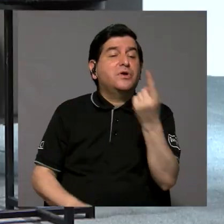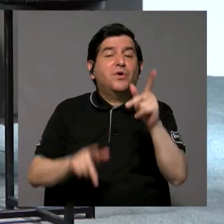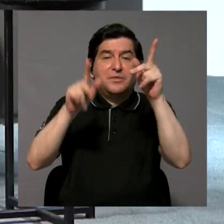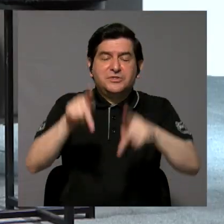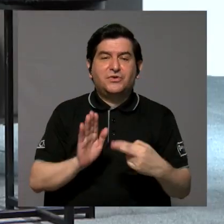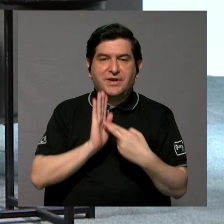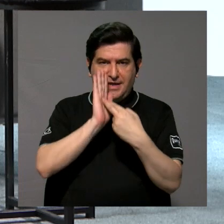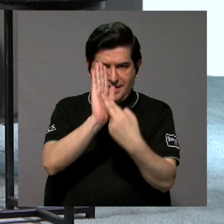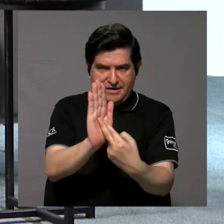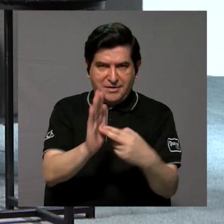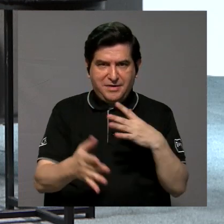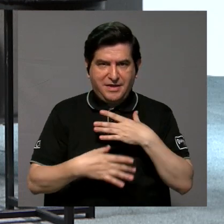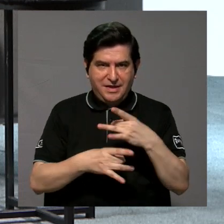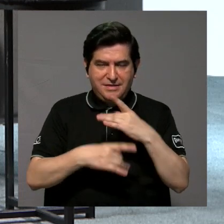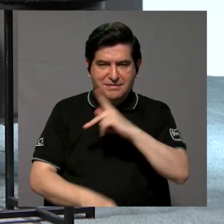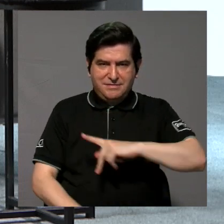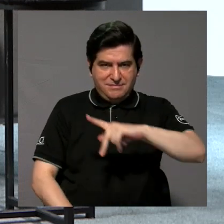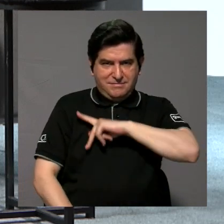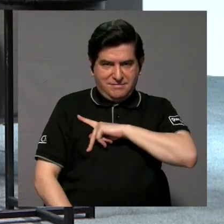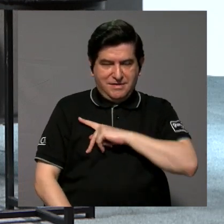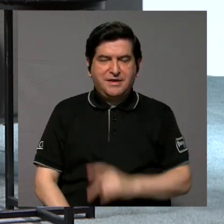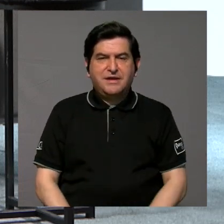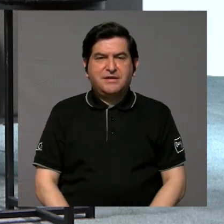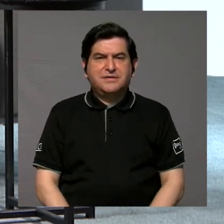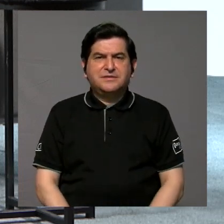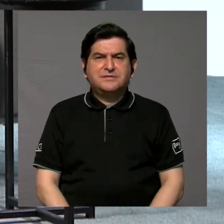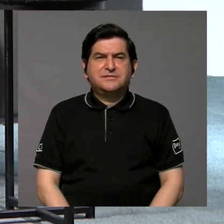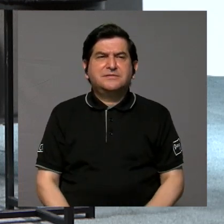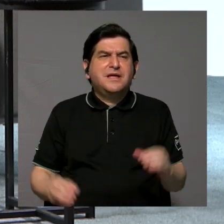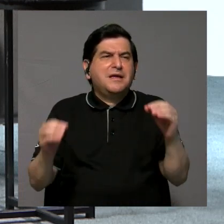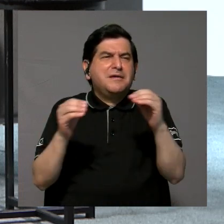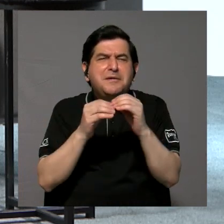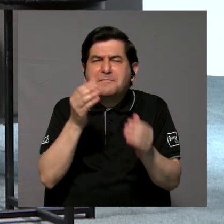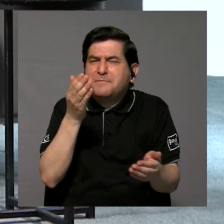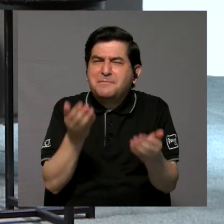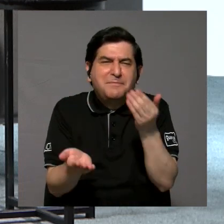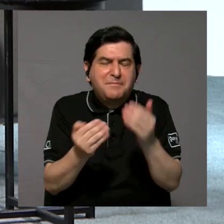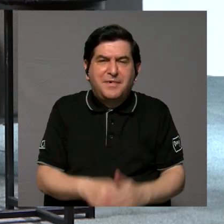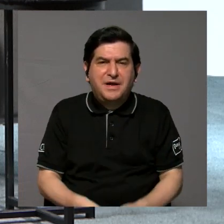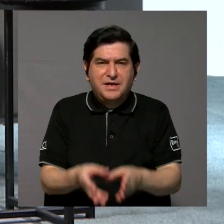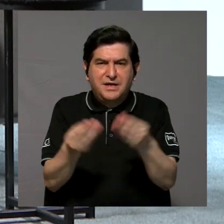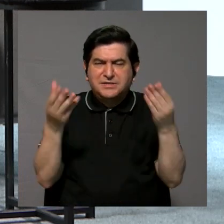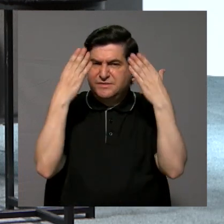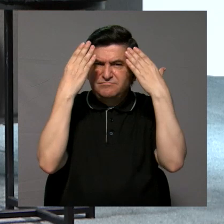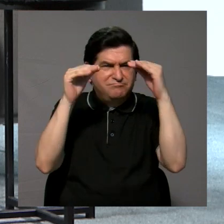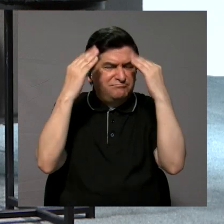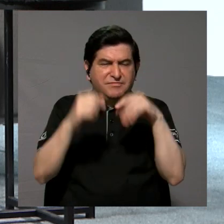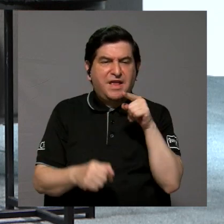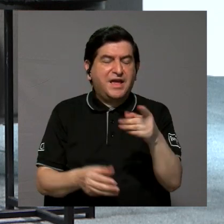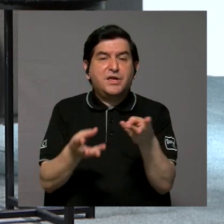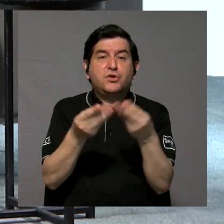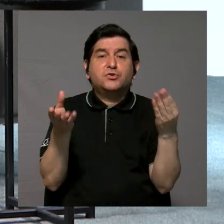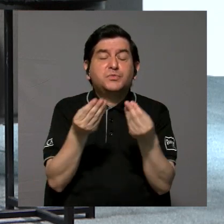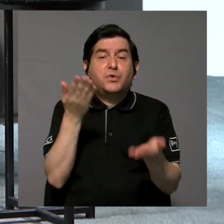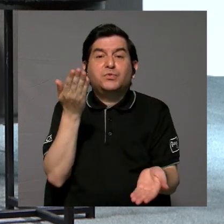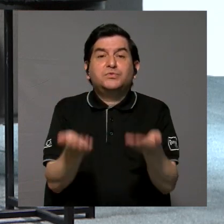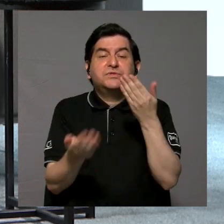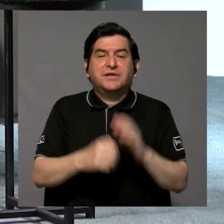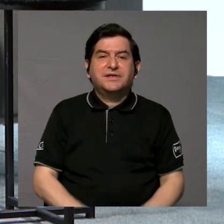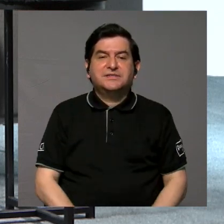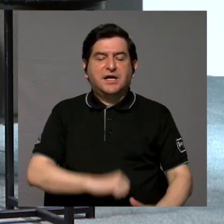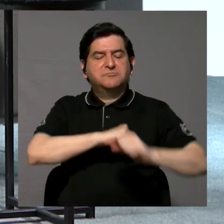están representando intereses particulares y que más allá de que producir información, están produciendo